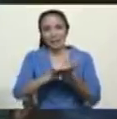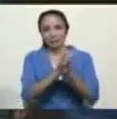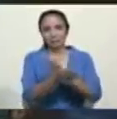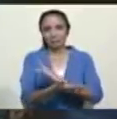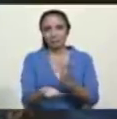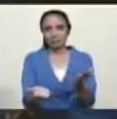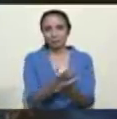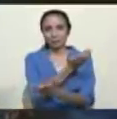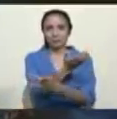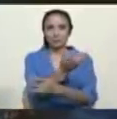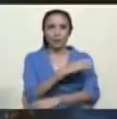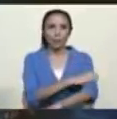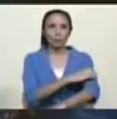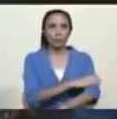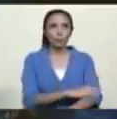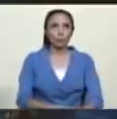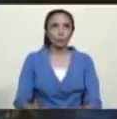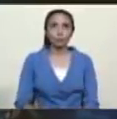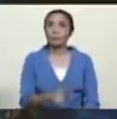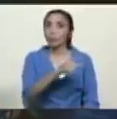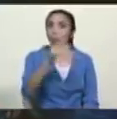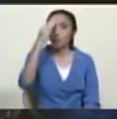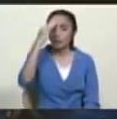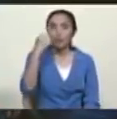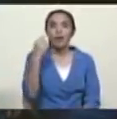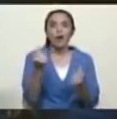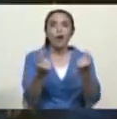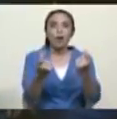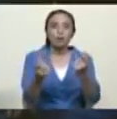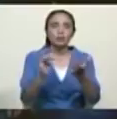Ustedes saben que ellos el 11 de abril